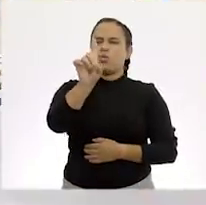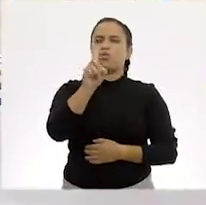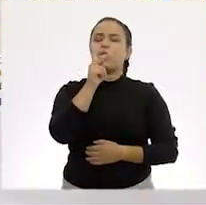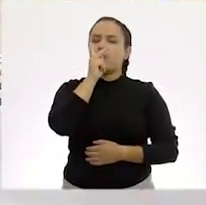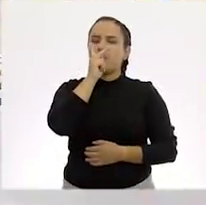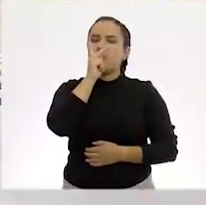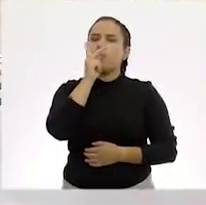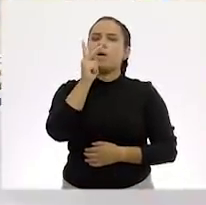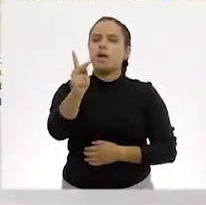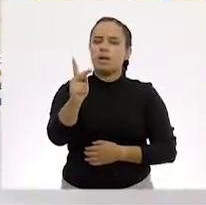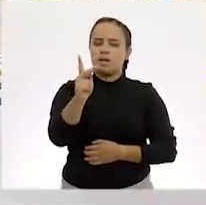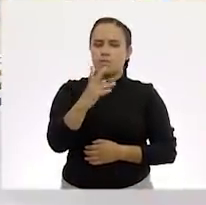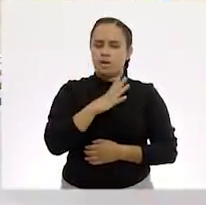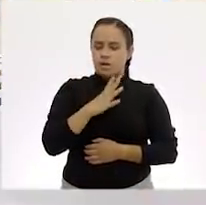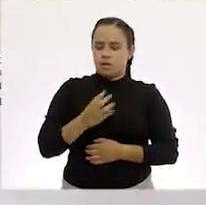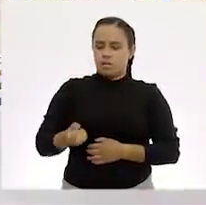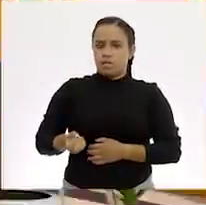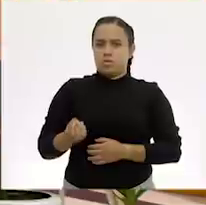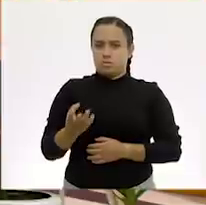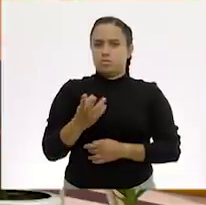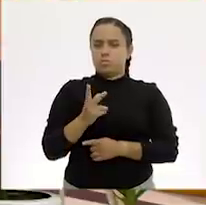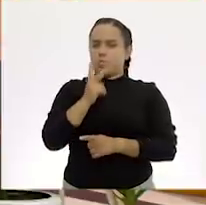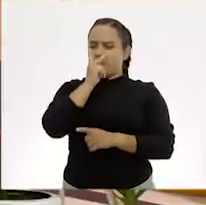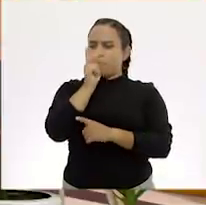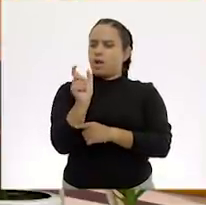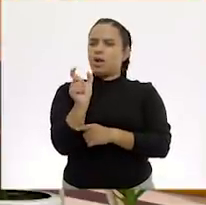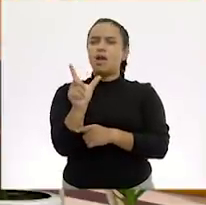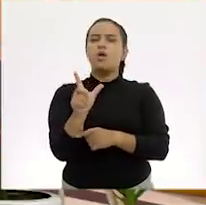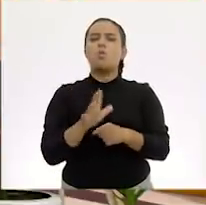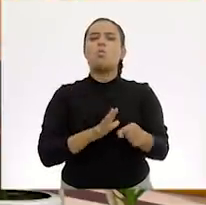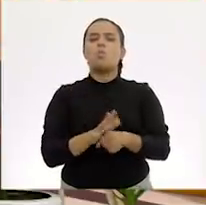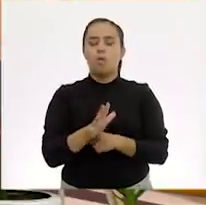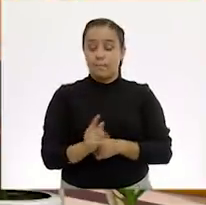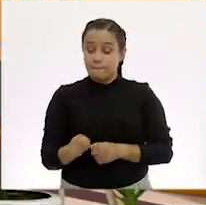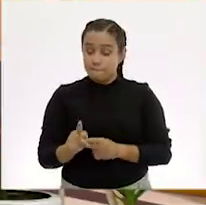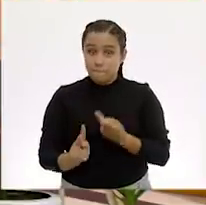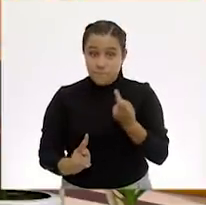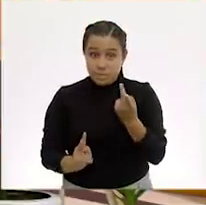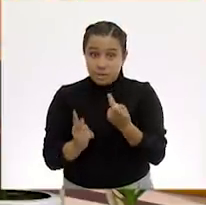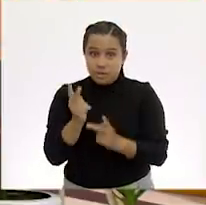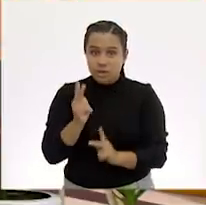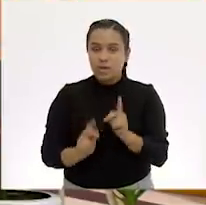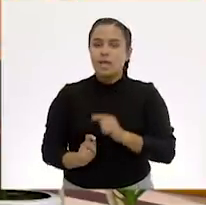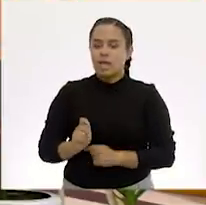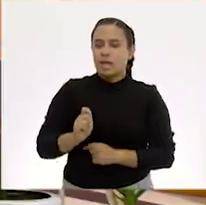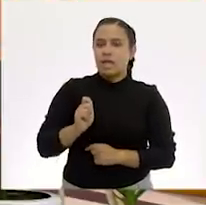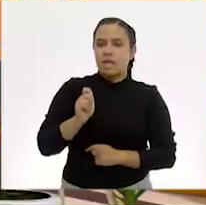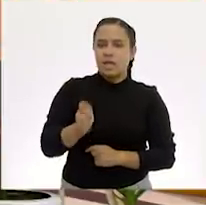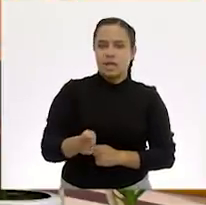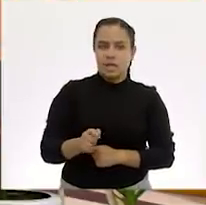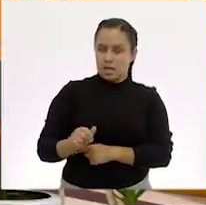una definición para eso, un término. Y eso es que las plantas son seres